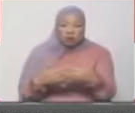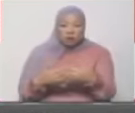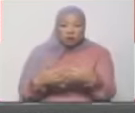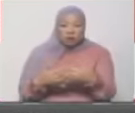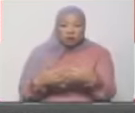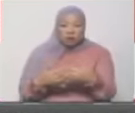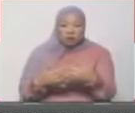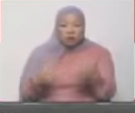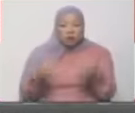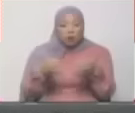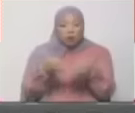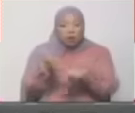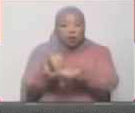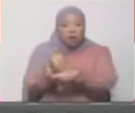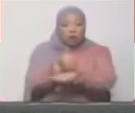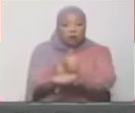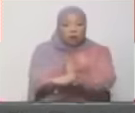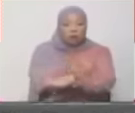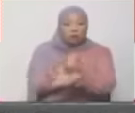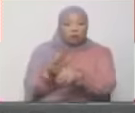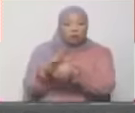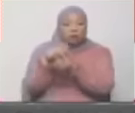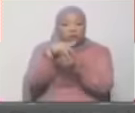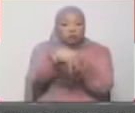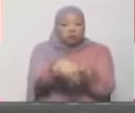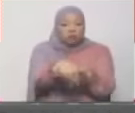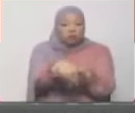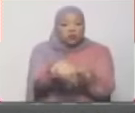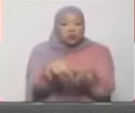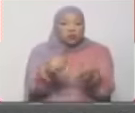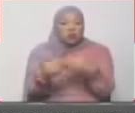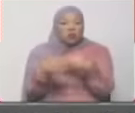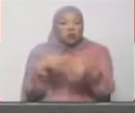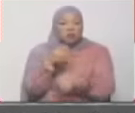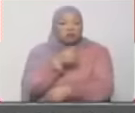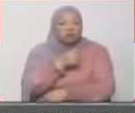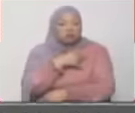El burocratismo deriva siempre en indolencia